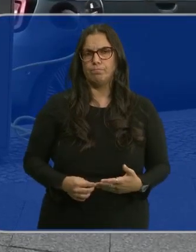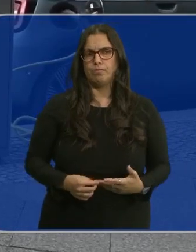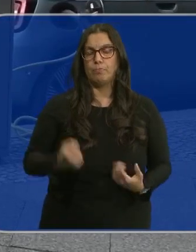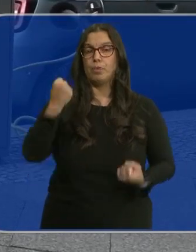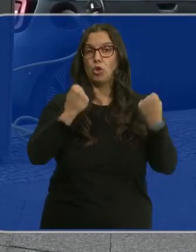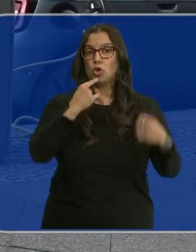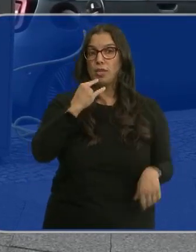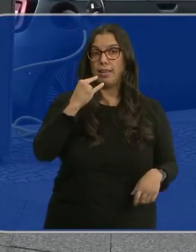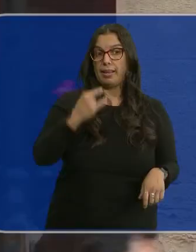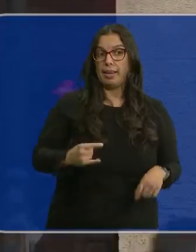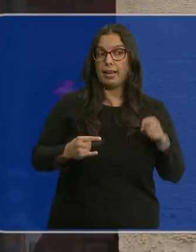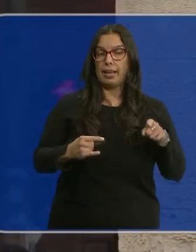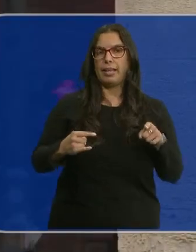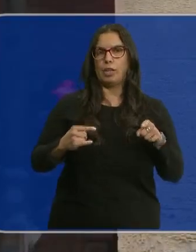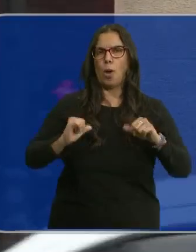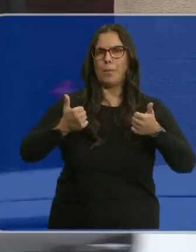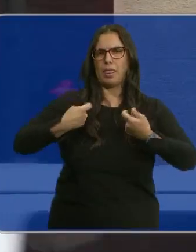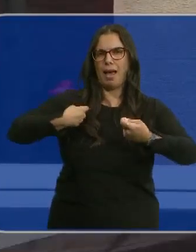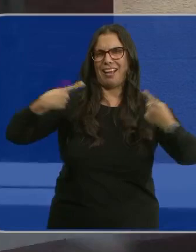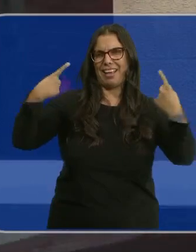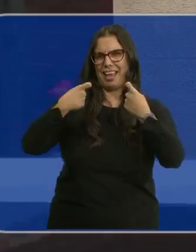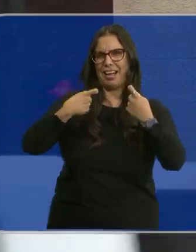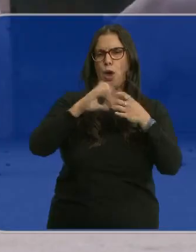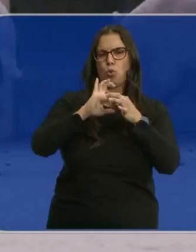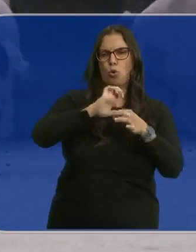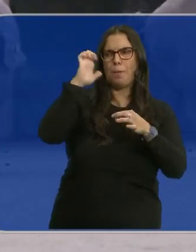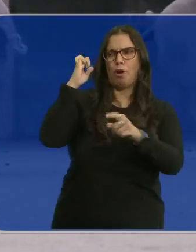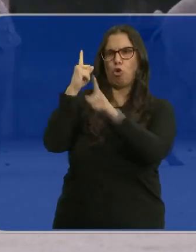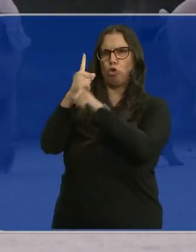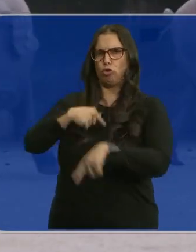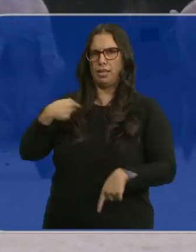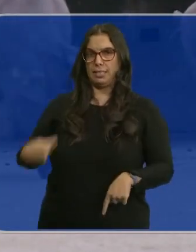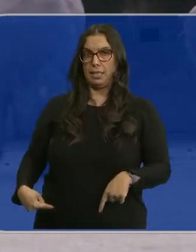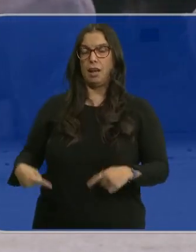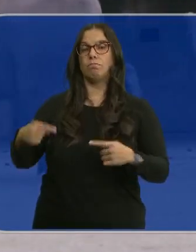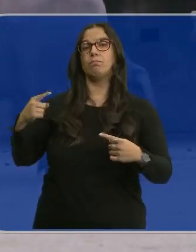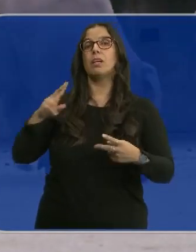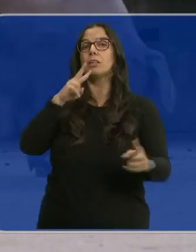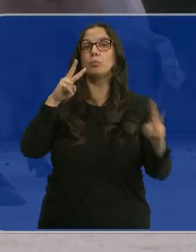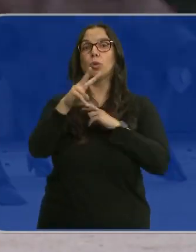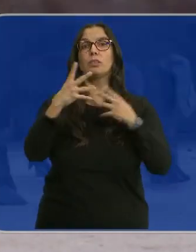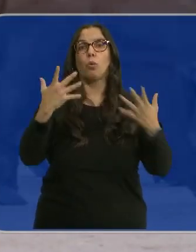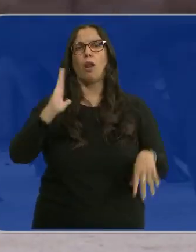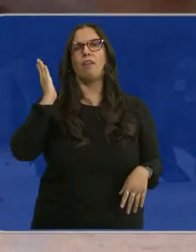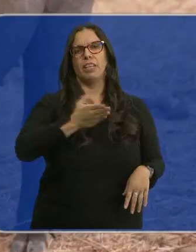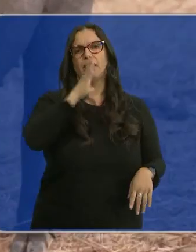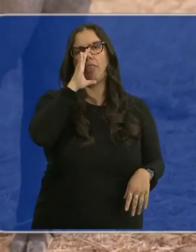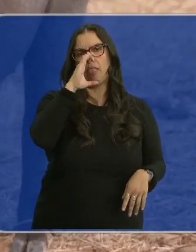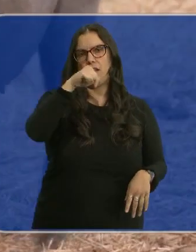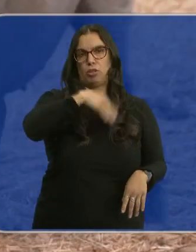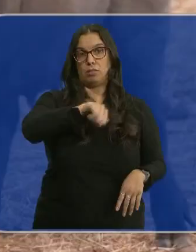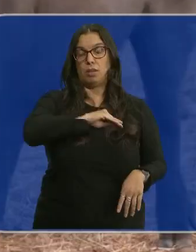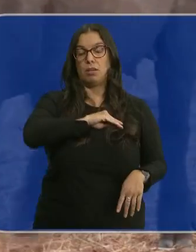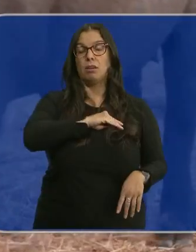Los coches eléctricos abrieron el pulso comercial europeo con China y el porcino español es ahora el daño colateral. Desde